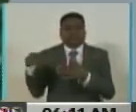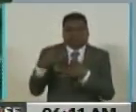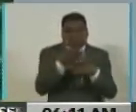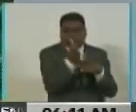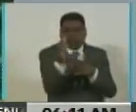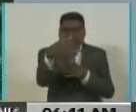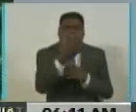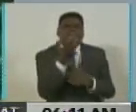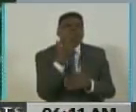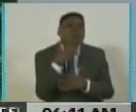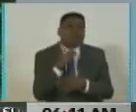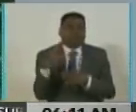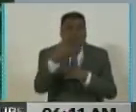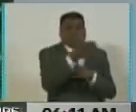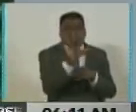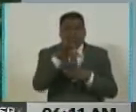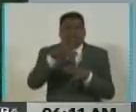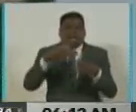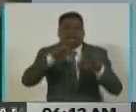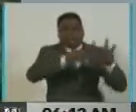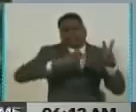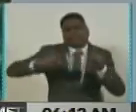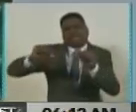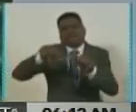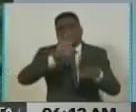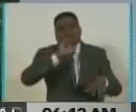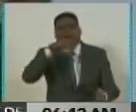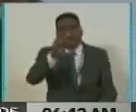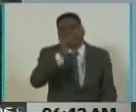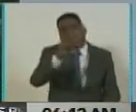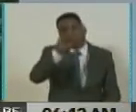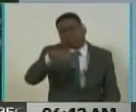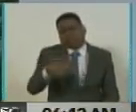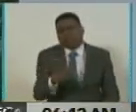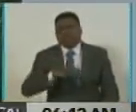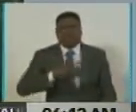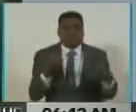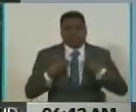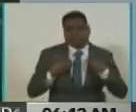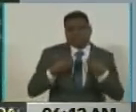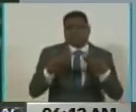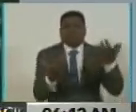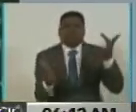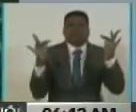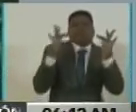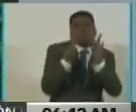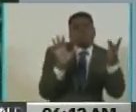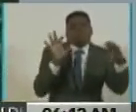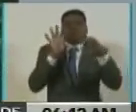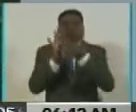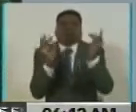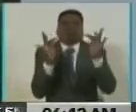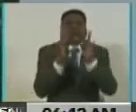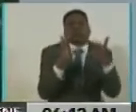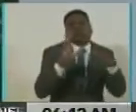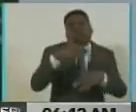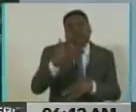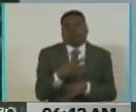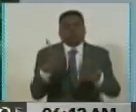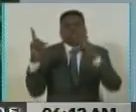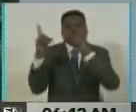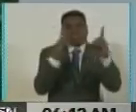agua, logren observar lo que está pasando aquí, lo que está pasando allá, buscar puntos de unión, puntos de diálogo,